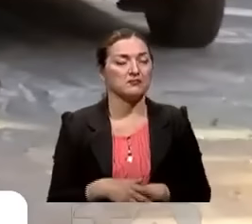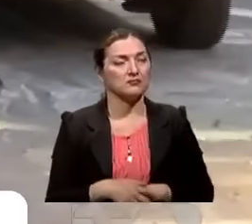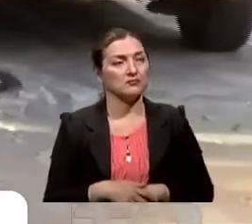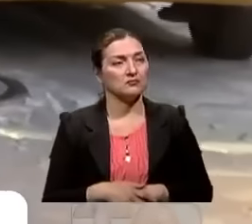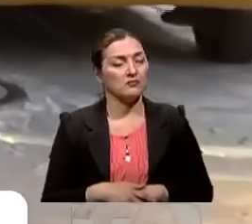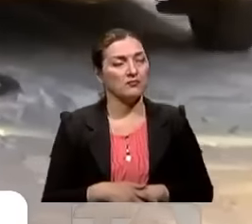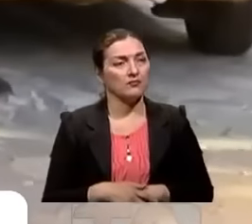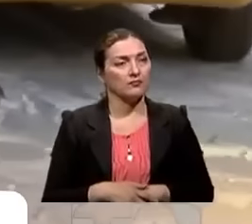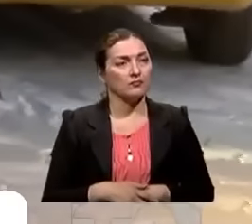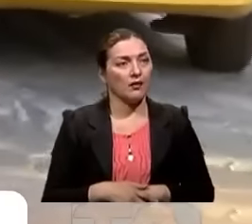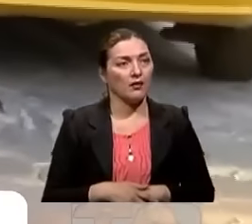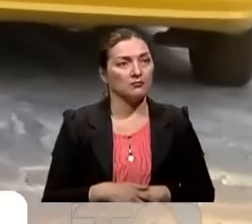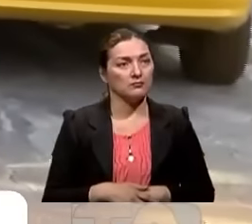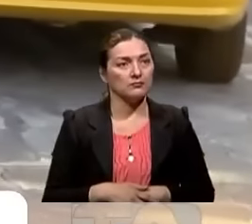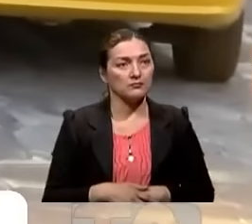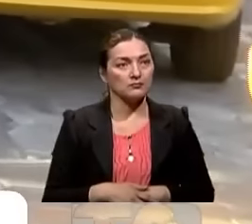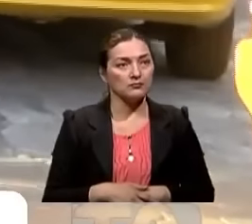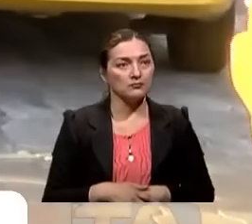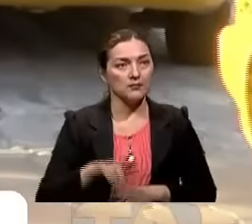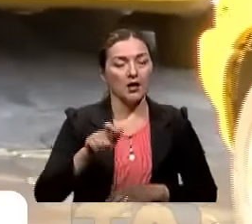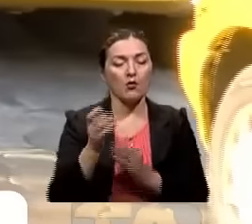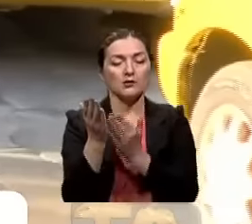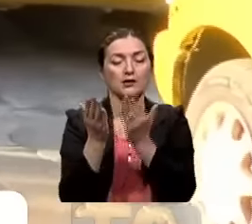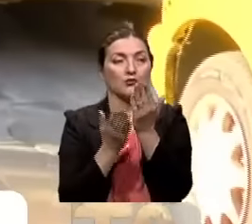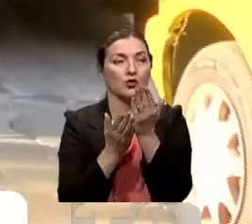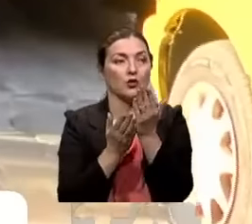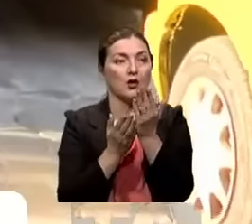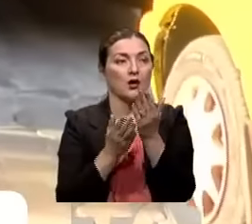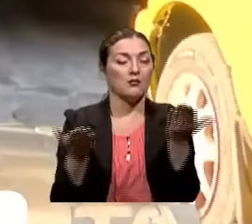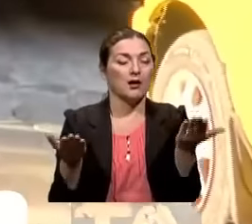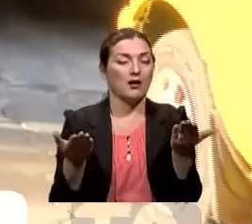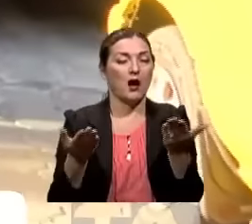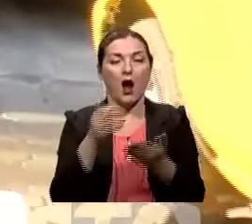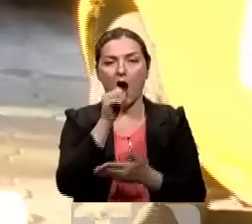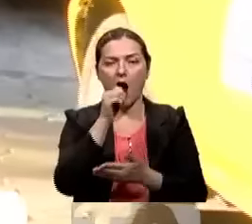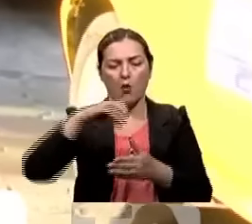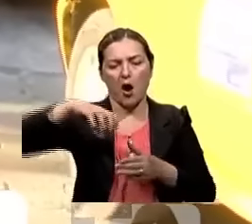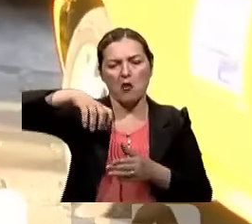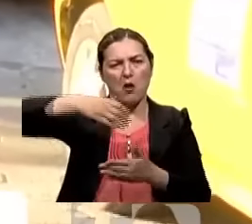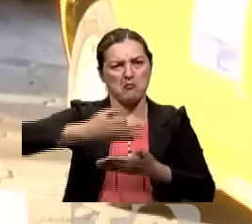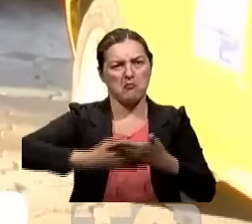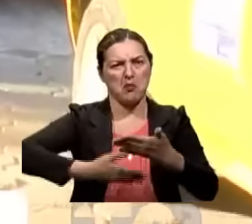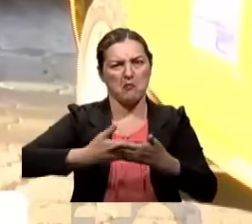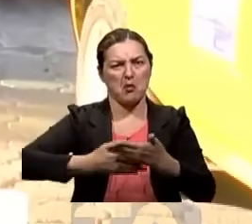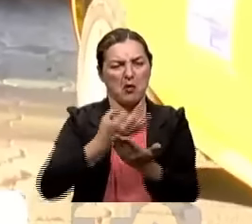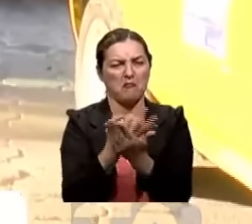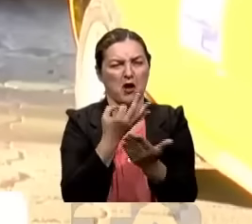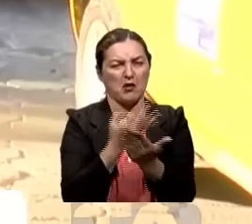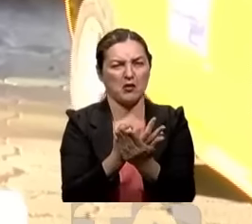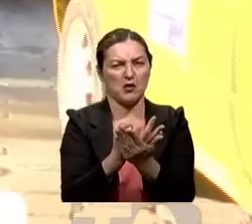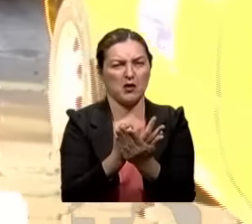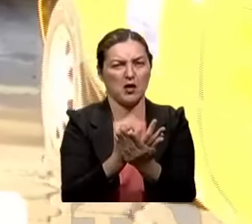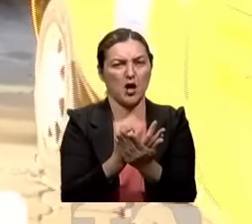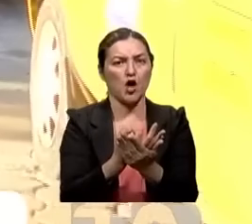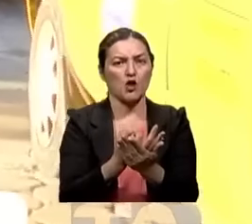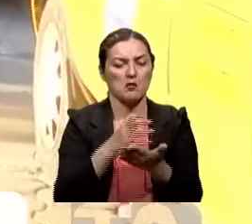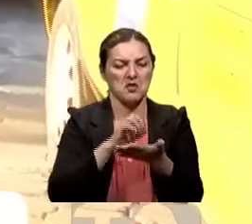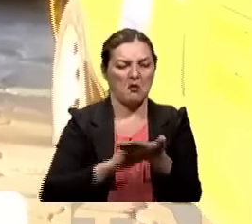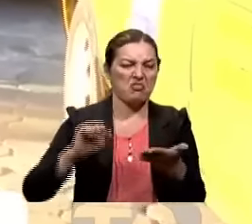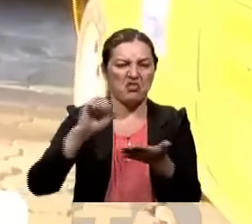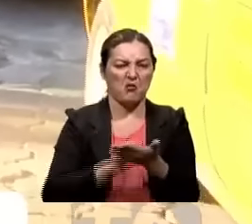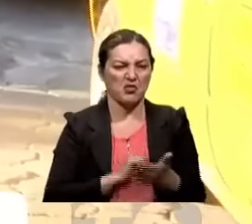que deben de darnos un buen servicio porque en las planillas del agua, de todo, nos descuentan hasta de las pisadas. Muy bien,